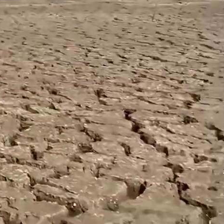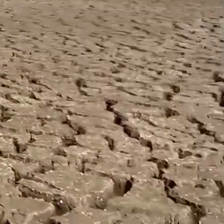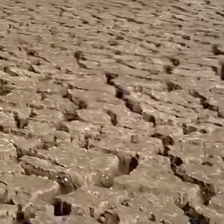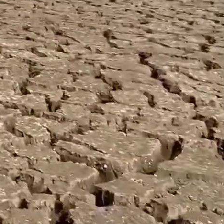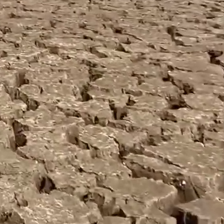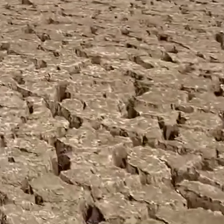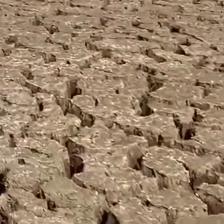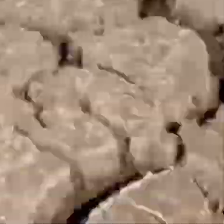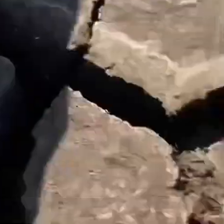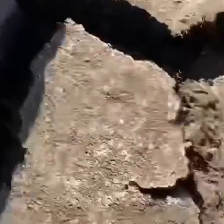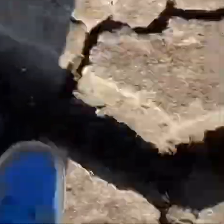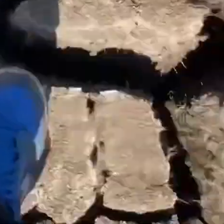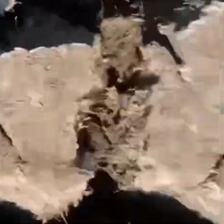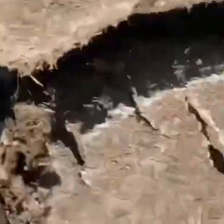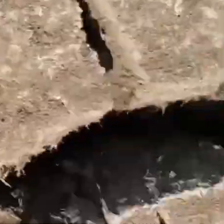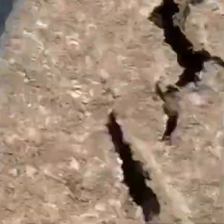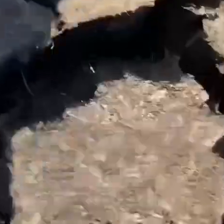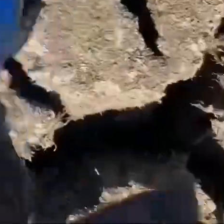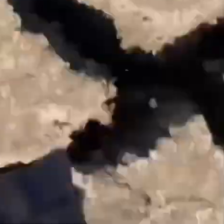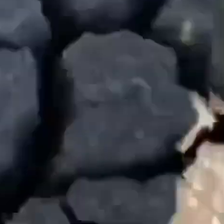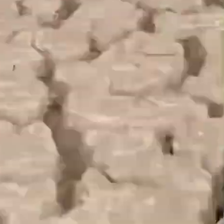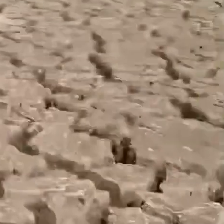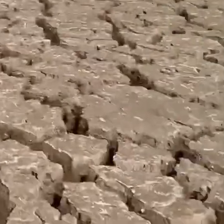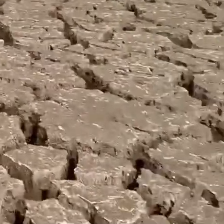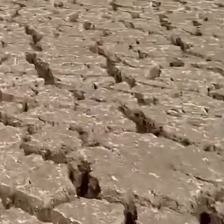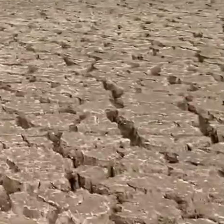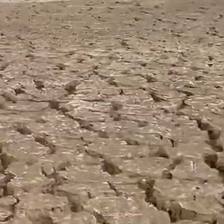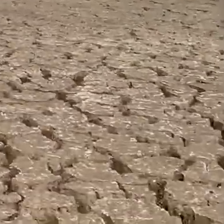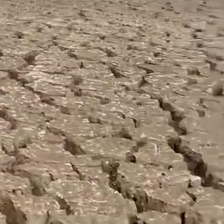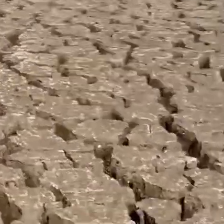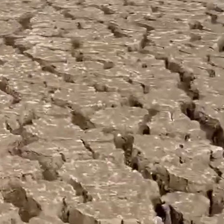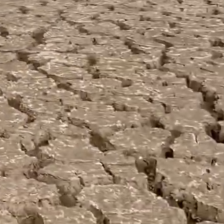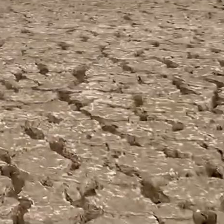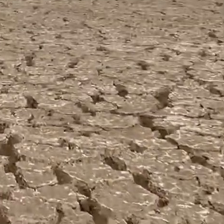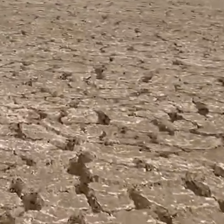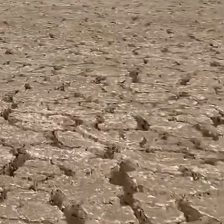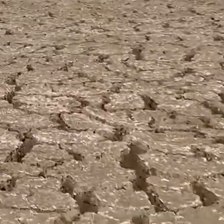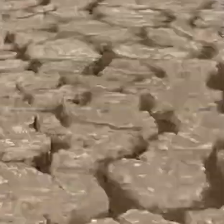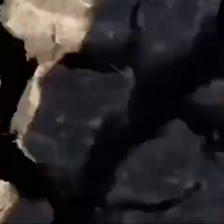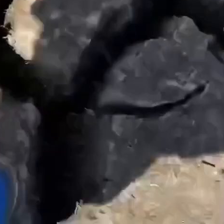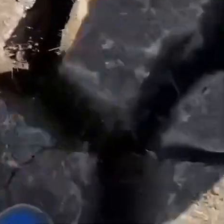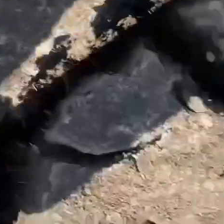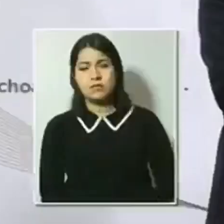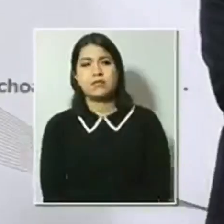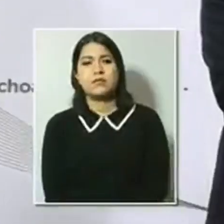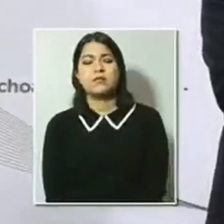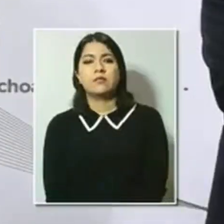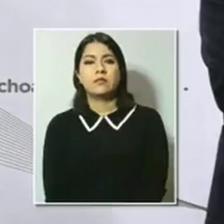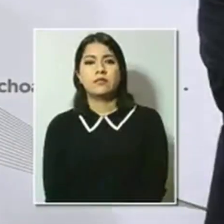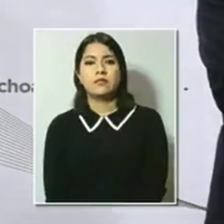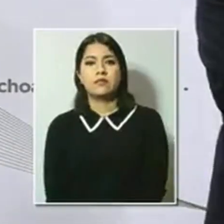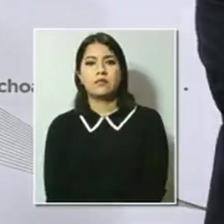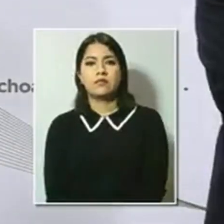forestal para detectar ollas de agua que pudieran abastecerse de líquido robado del agua. A la par, anunció la declaratoria como área natural protegida de